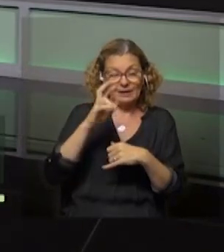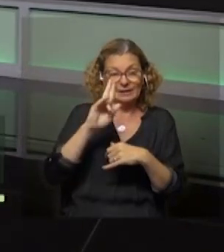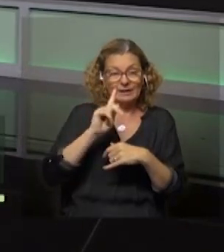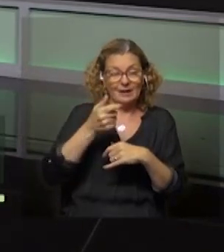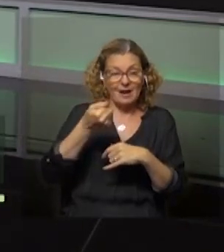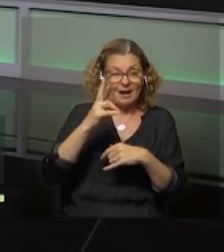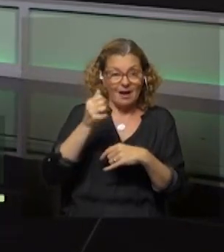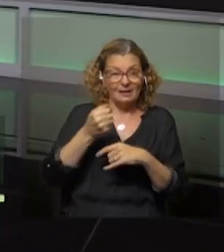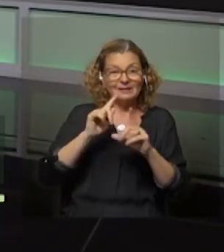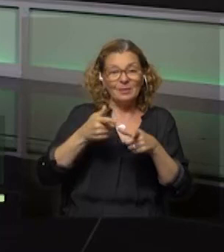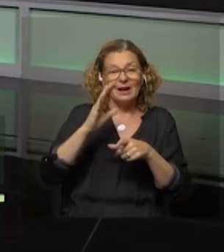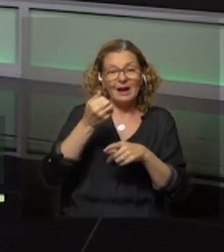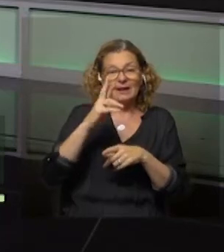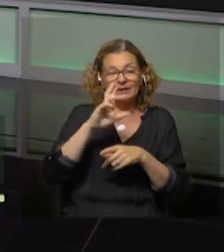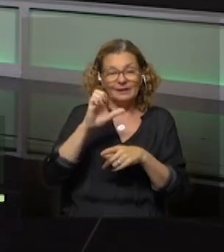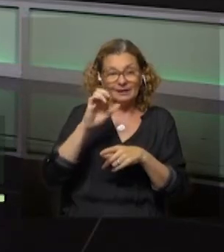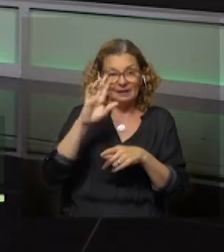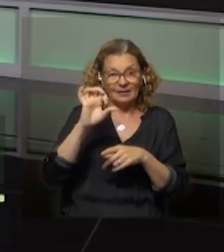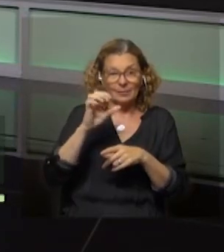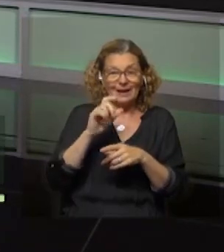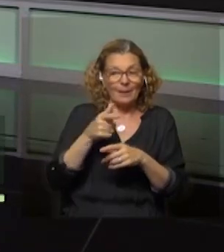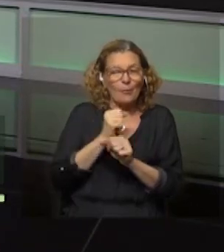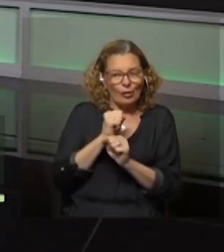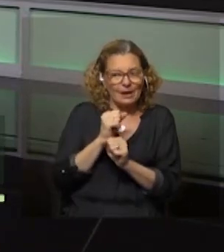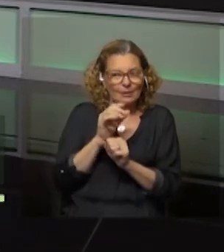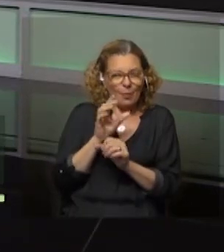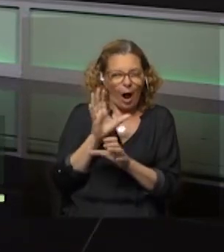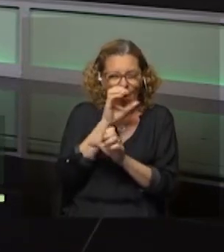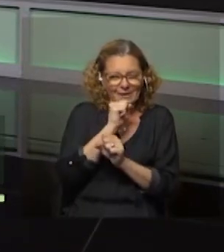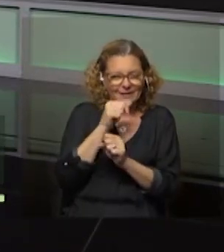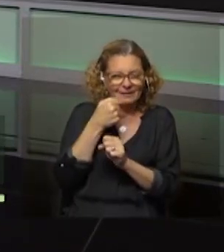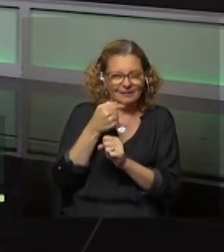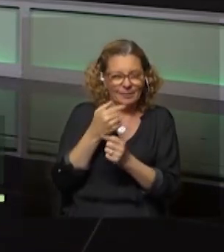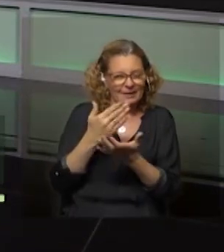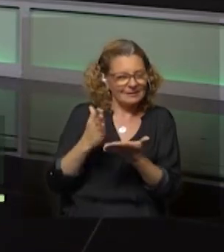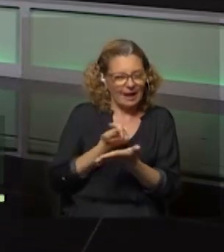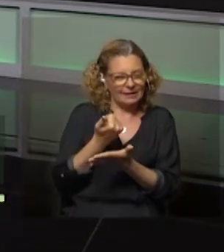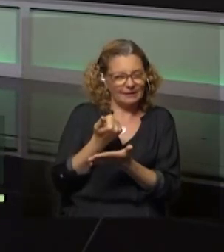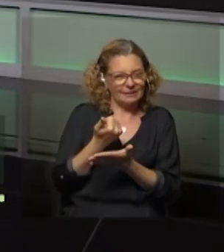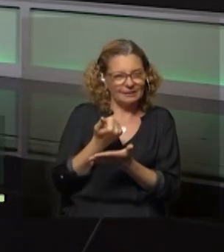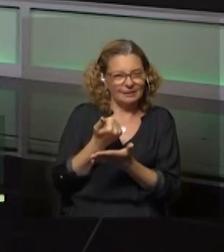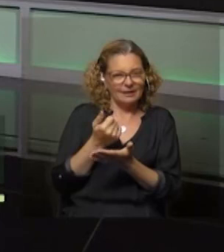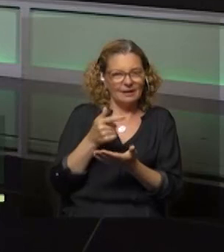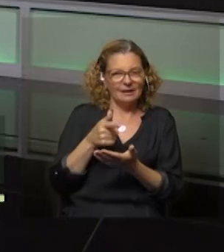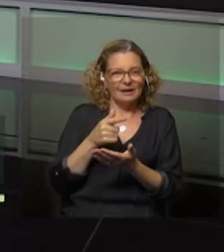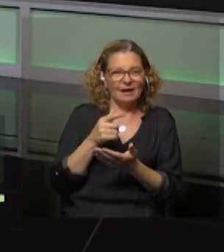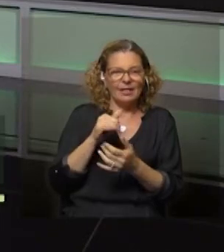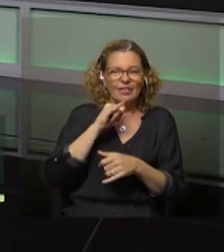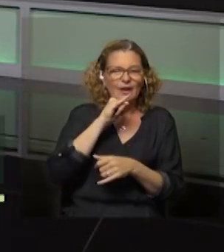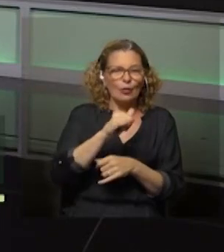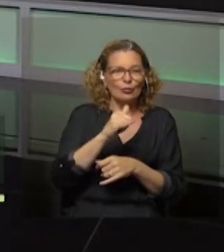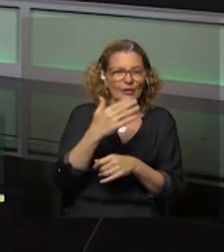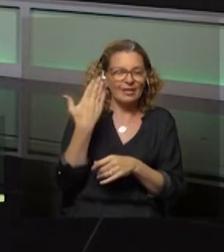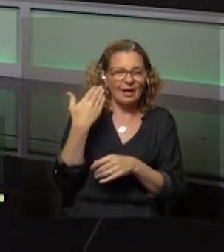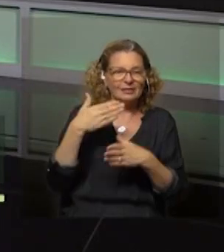carrera para intentar apretarlo si Estas son las palabras que se utilizan para que retiren o para que modifiquen la denuncia que